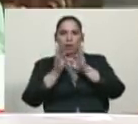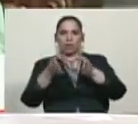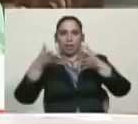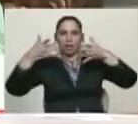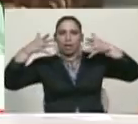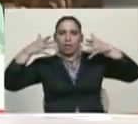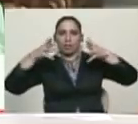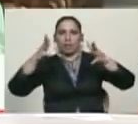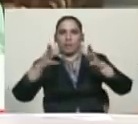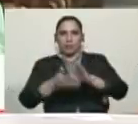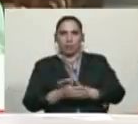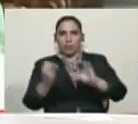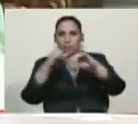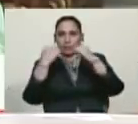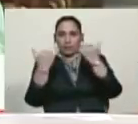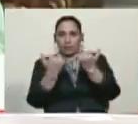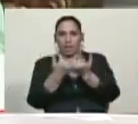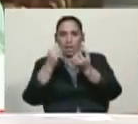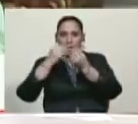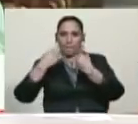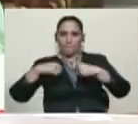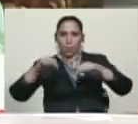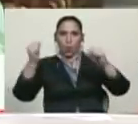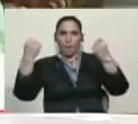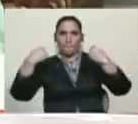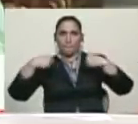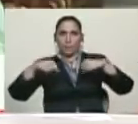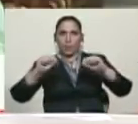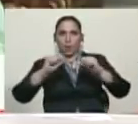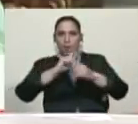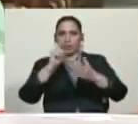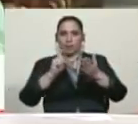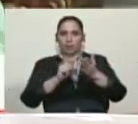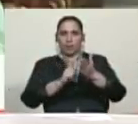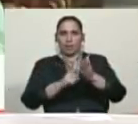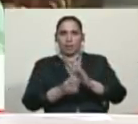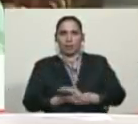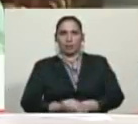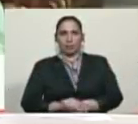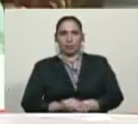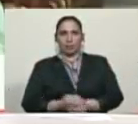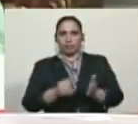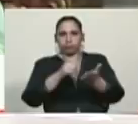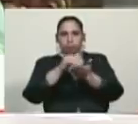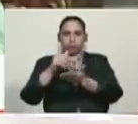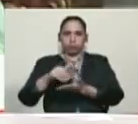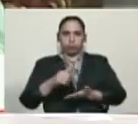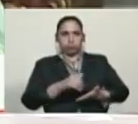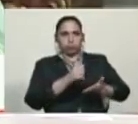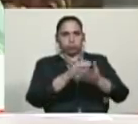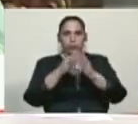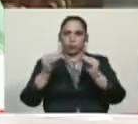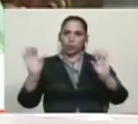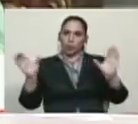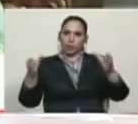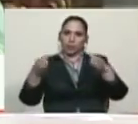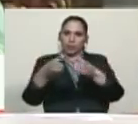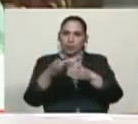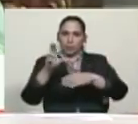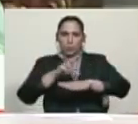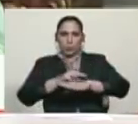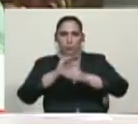sala de rehabilitación integral amelia blanco lo hemos dotado de todos los equipos la